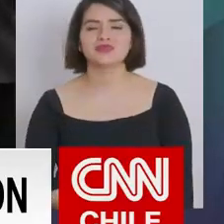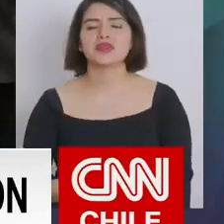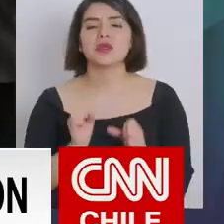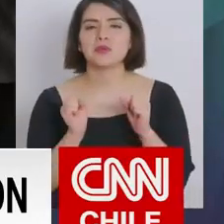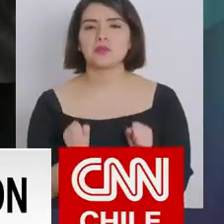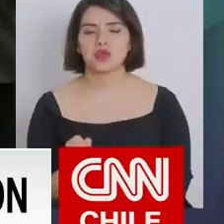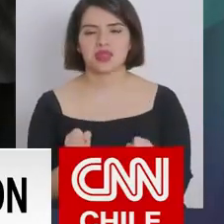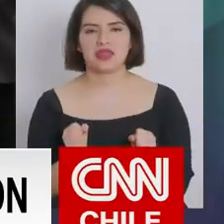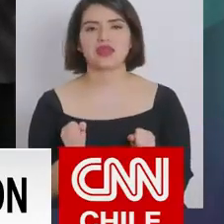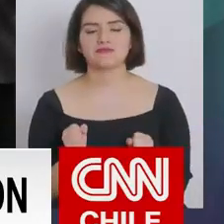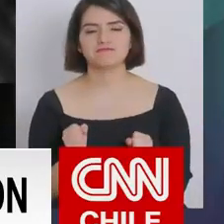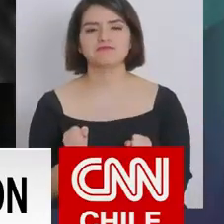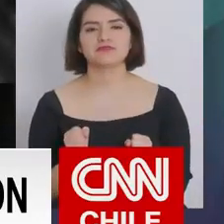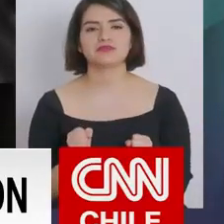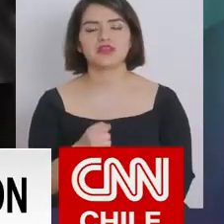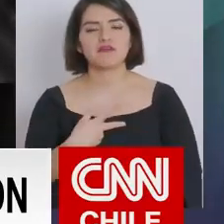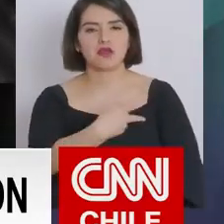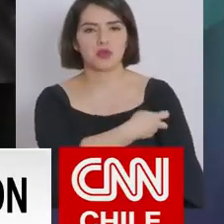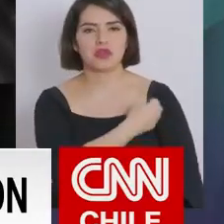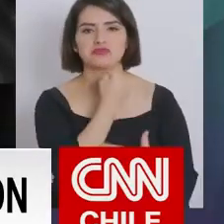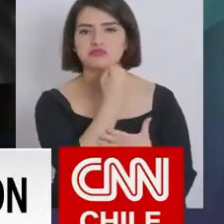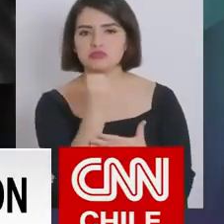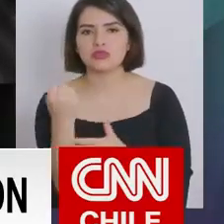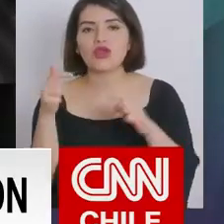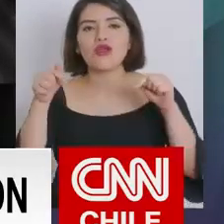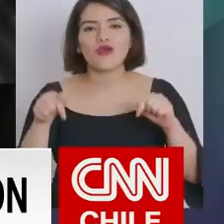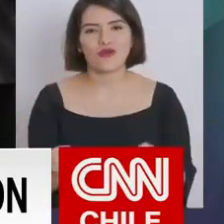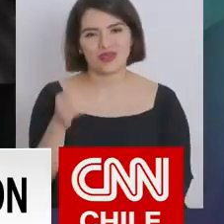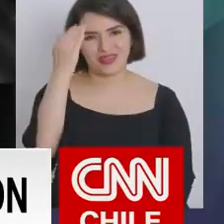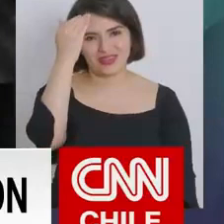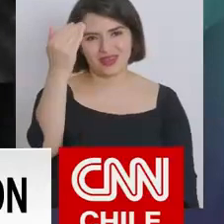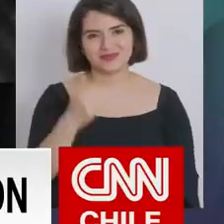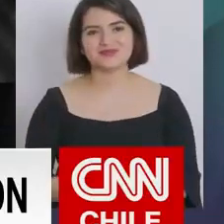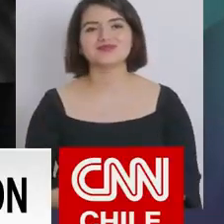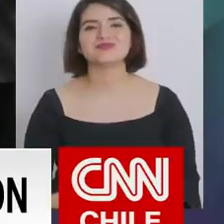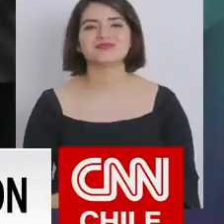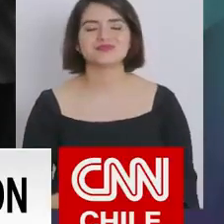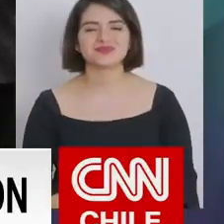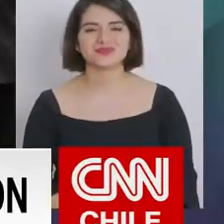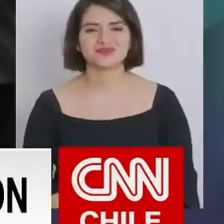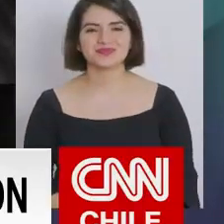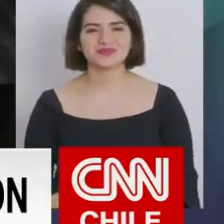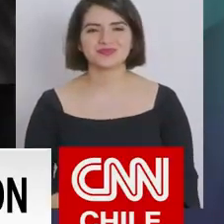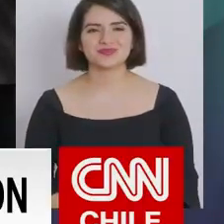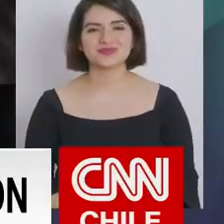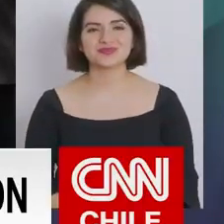estar disponibles, obviamente, para vacunar a la población en el día de hoy.